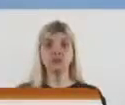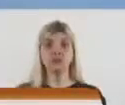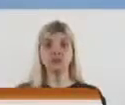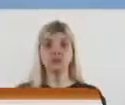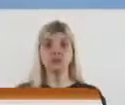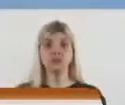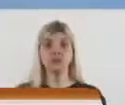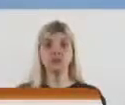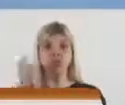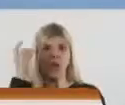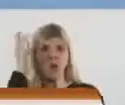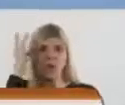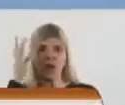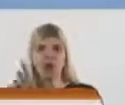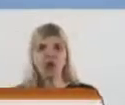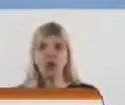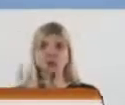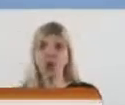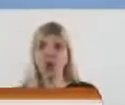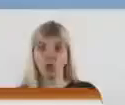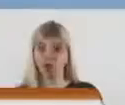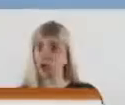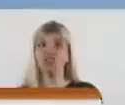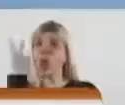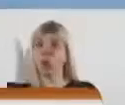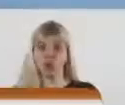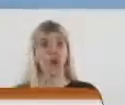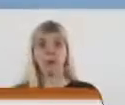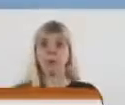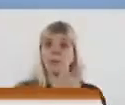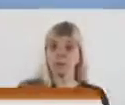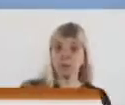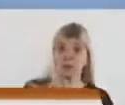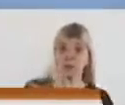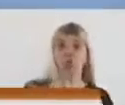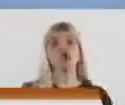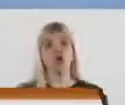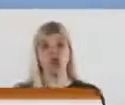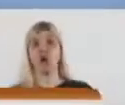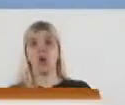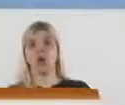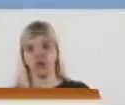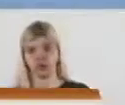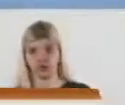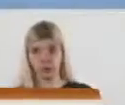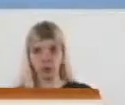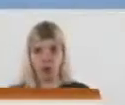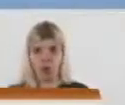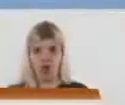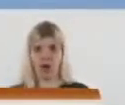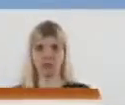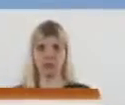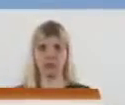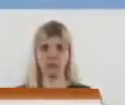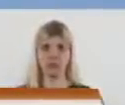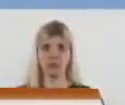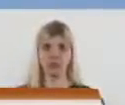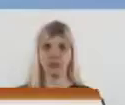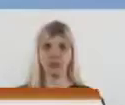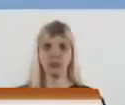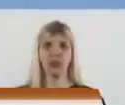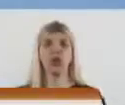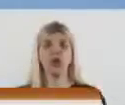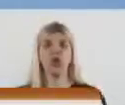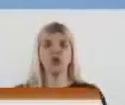perdón segundo dije se declaró con respecto a la campaña que dice usted de